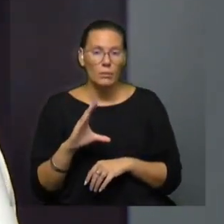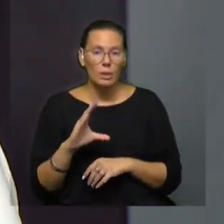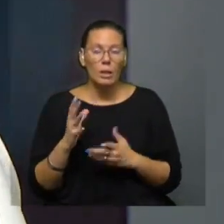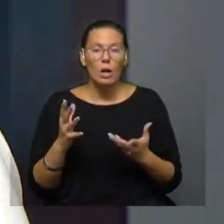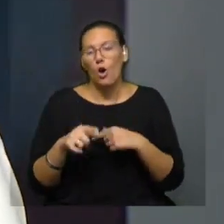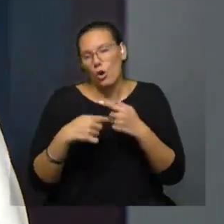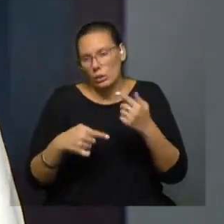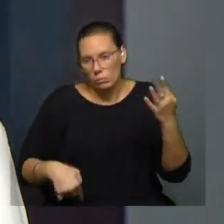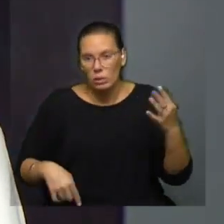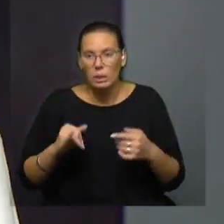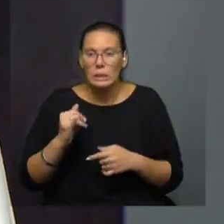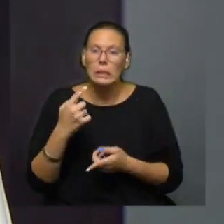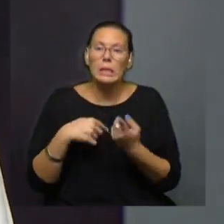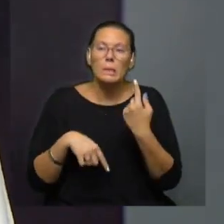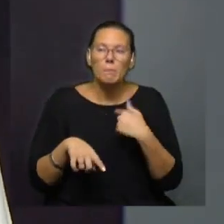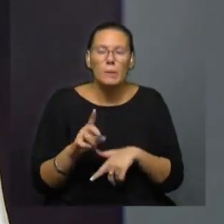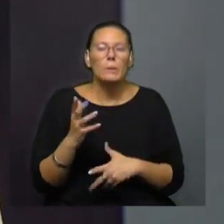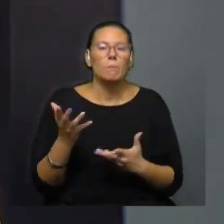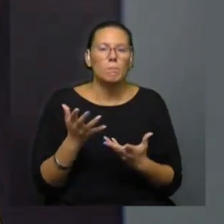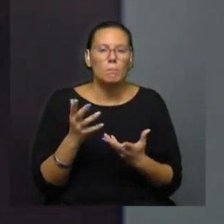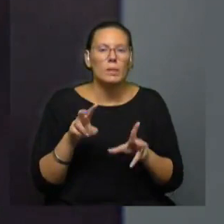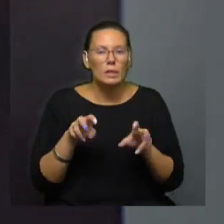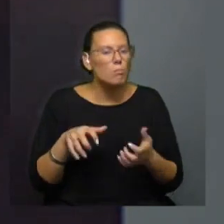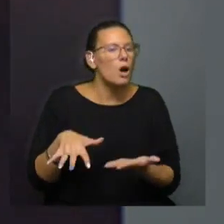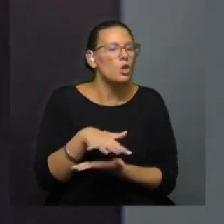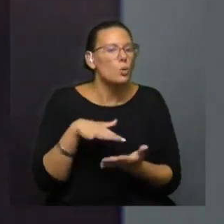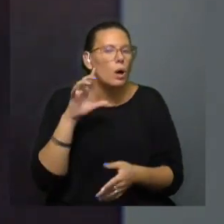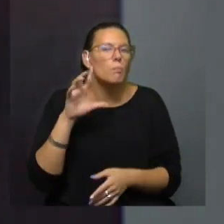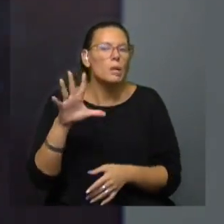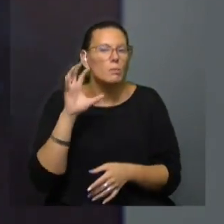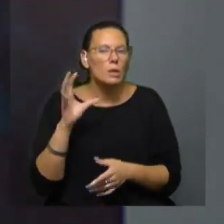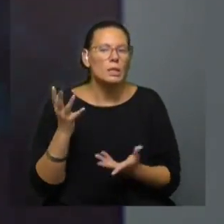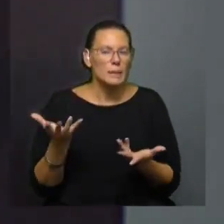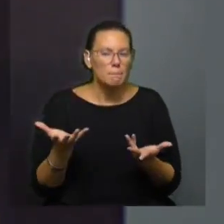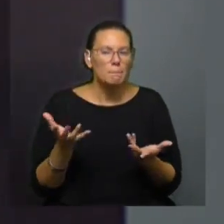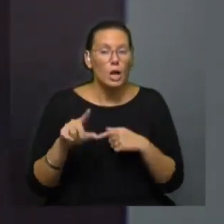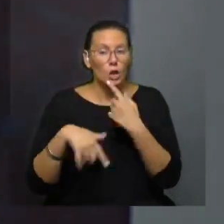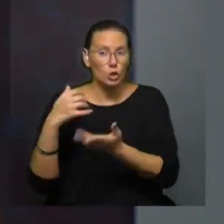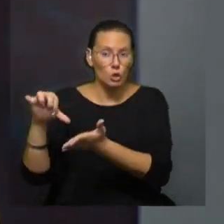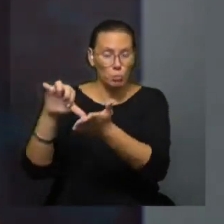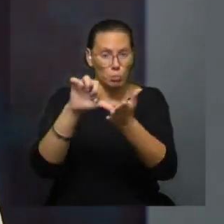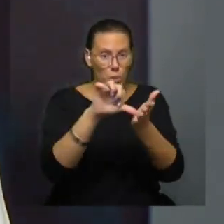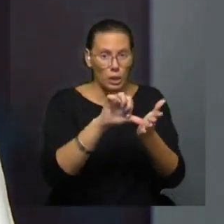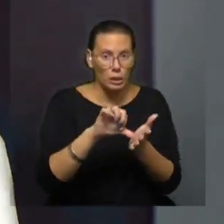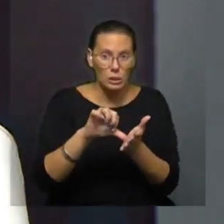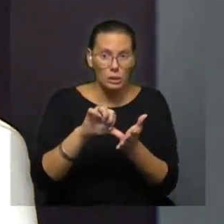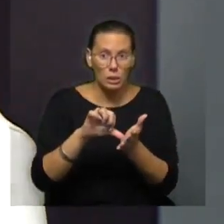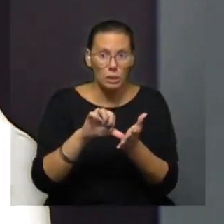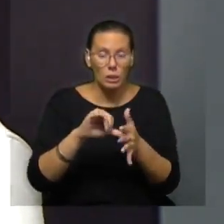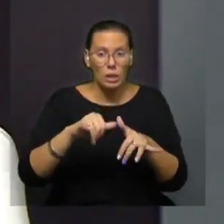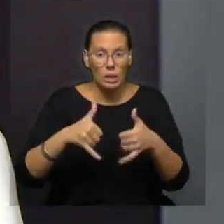y otras cosas de pronto, pero el tema de los sitios de memoria, que en otros países es una cuestión